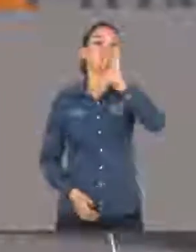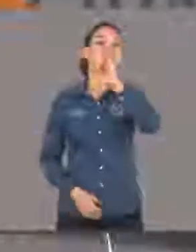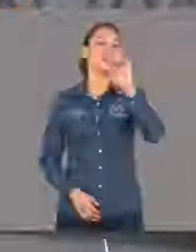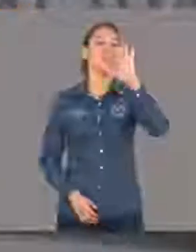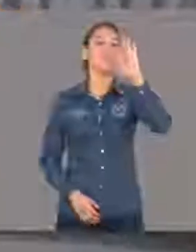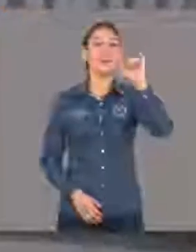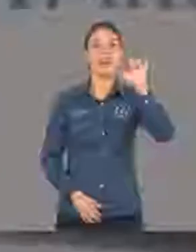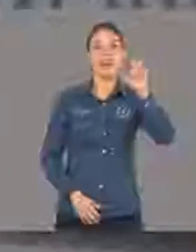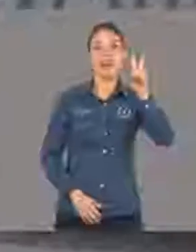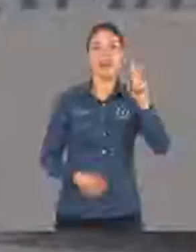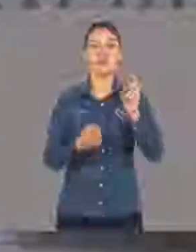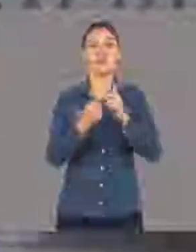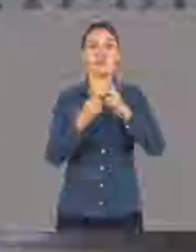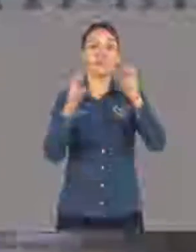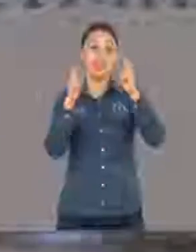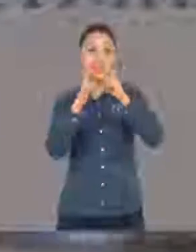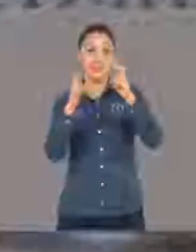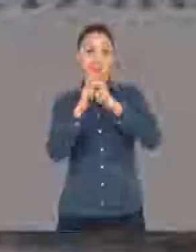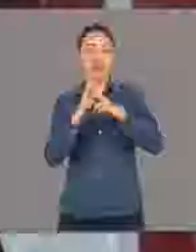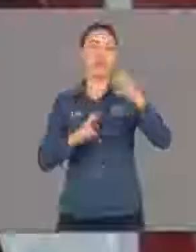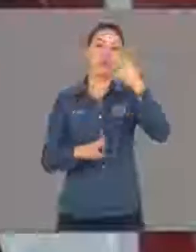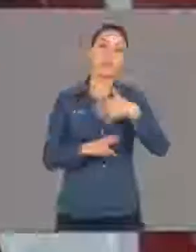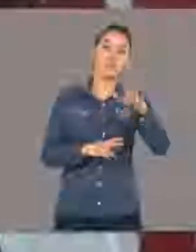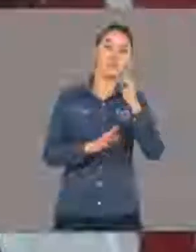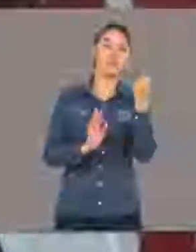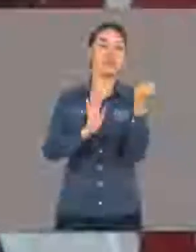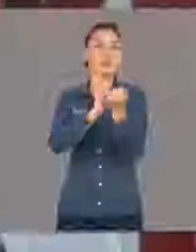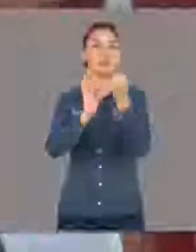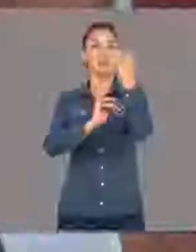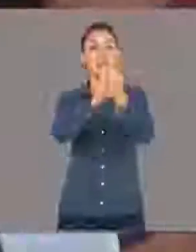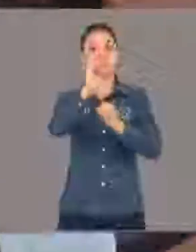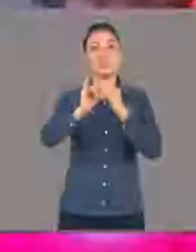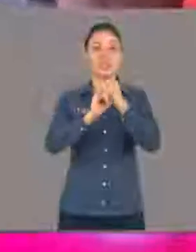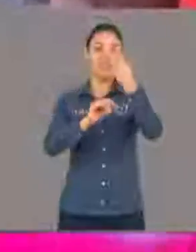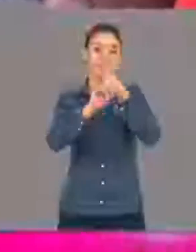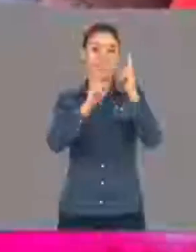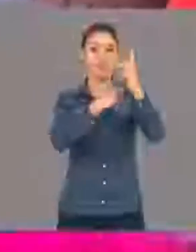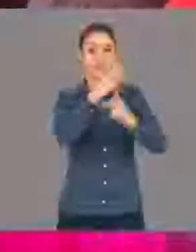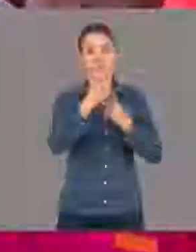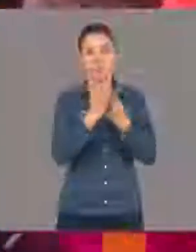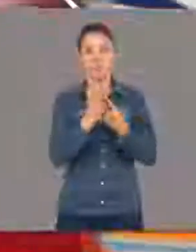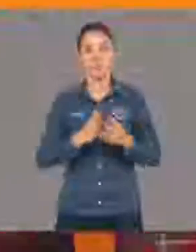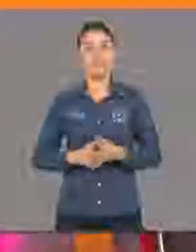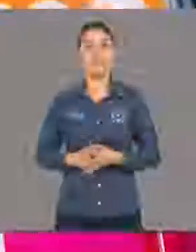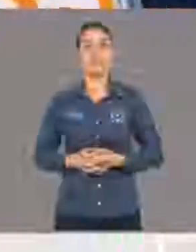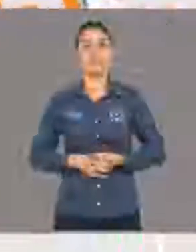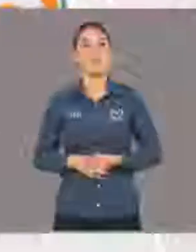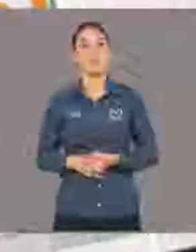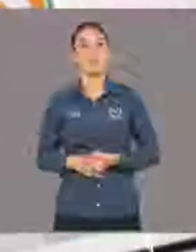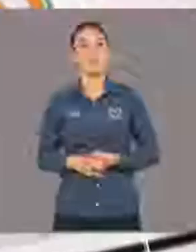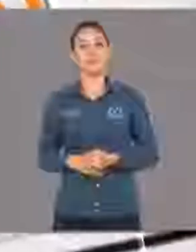La Facultad de Comercio y Administración del campus Tampico busca la acreditación internacional de sus programas